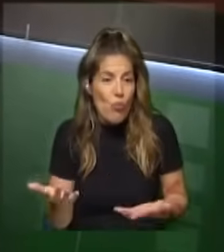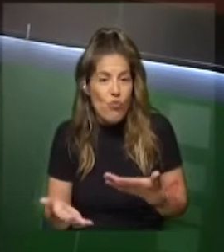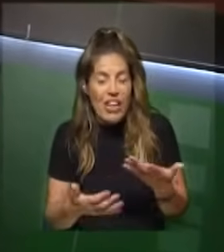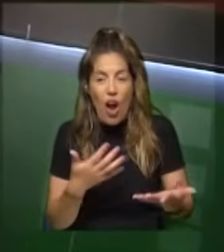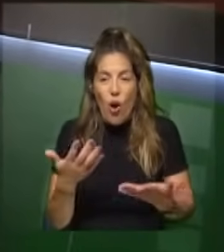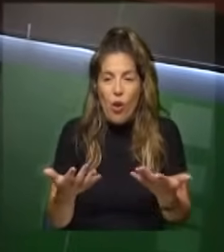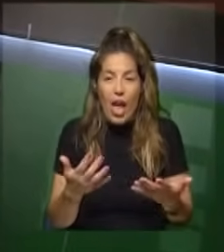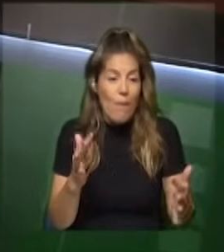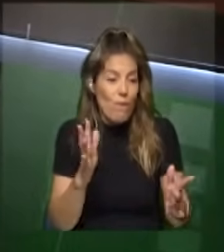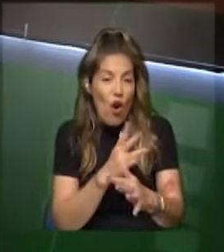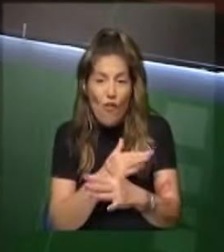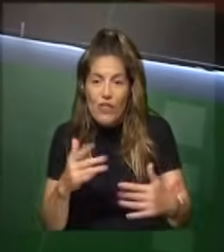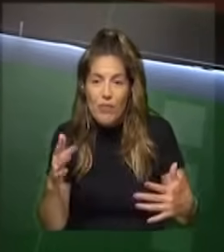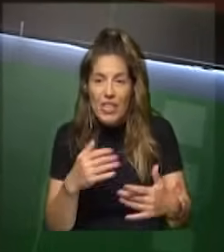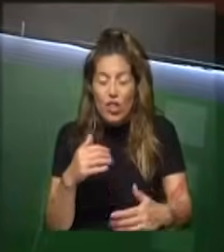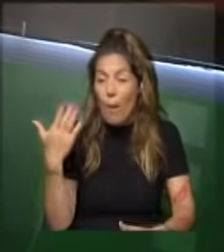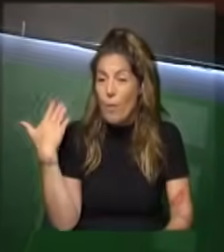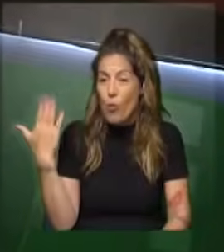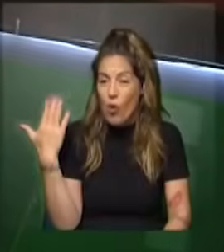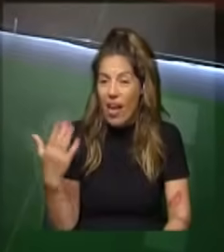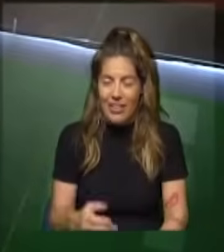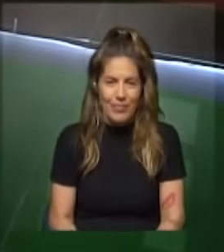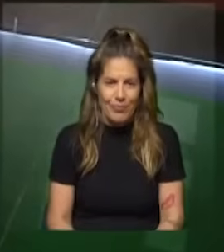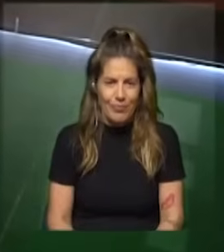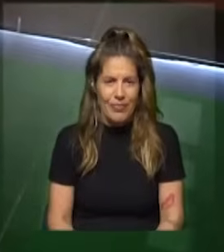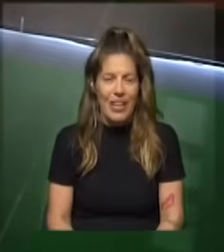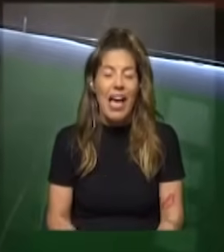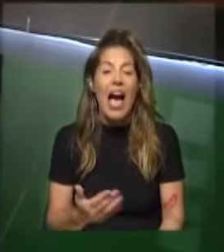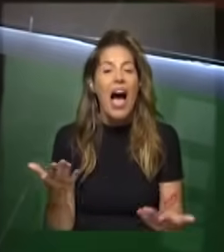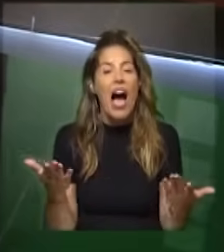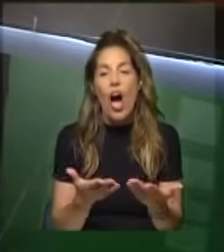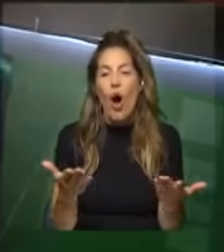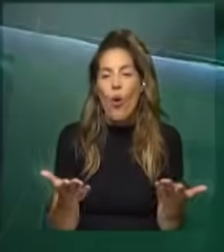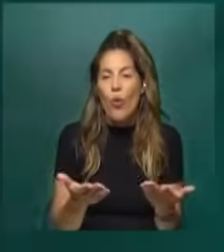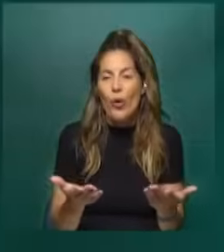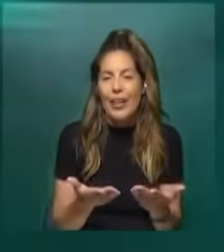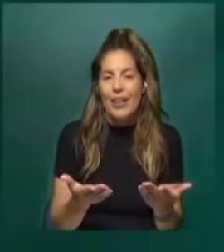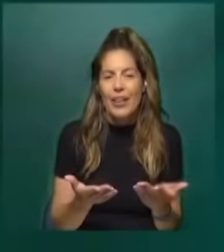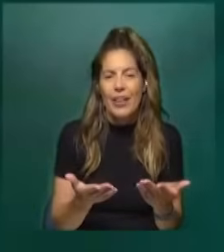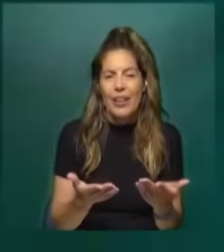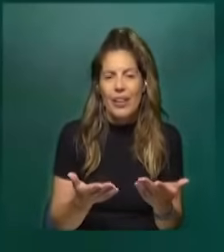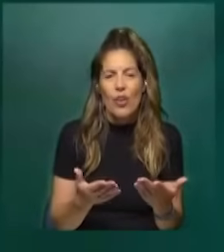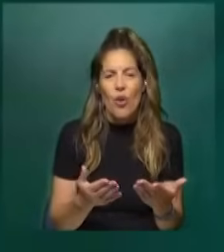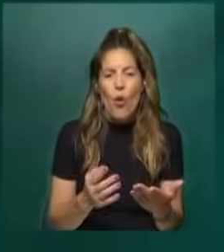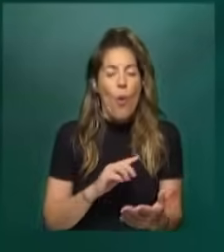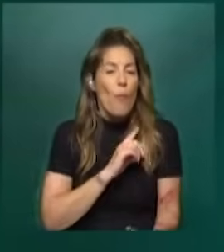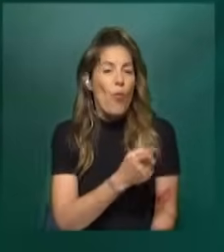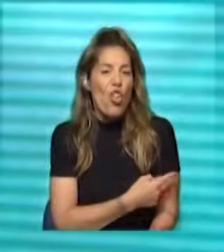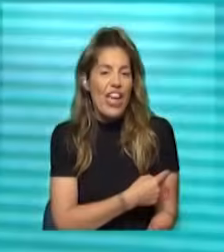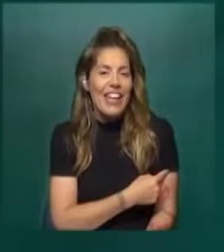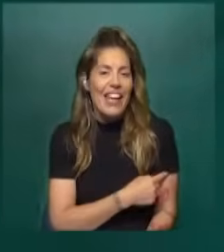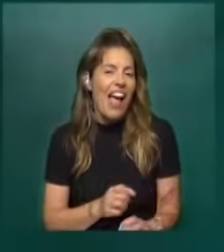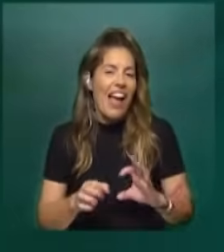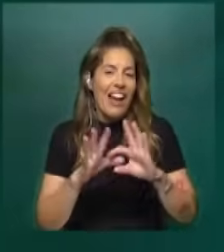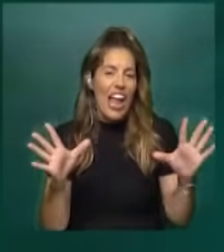de movimientos populares. Leo, estamos atravesando una hegemonía clara, de una hegemonía